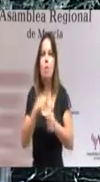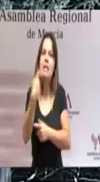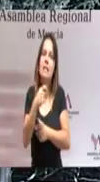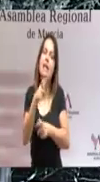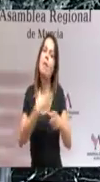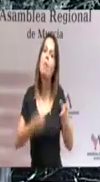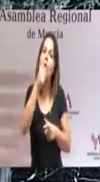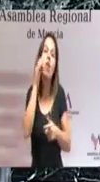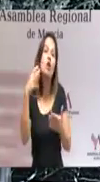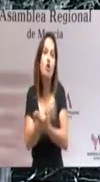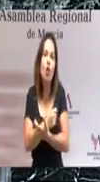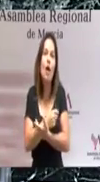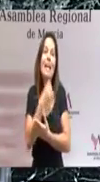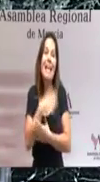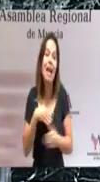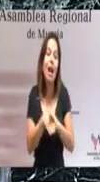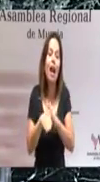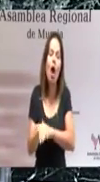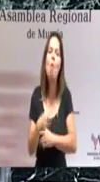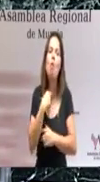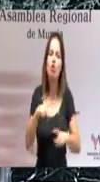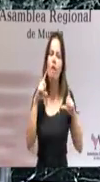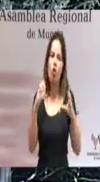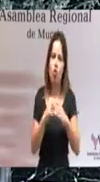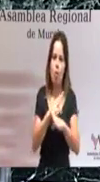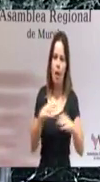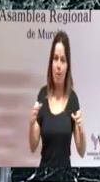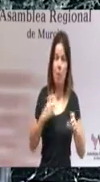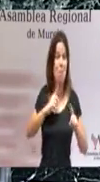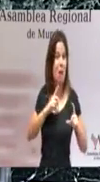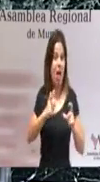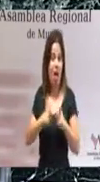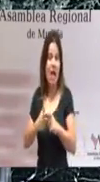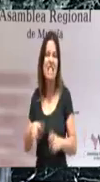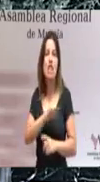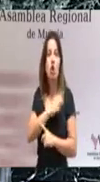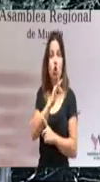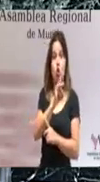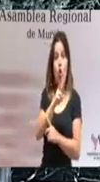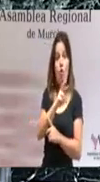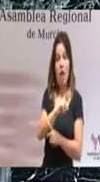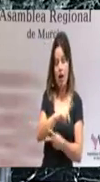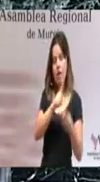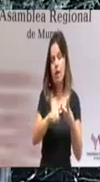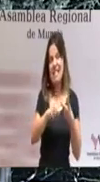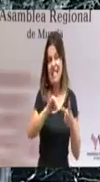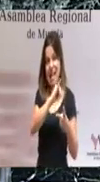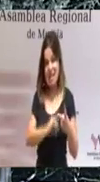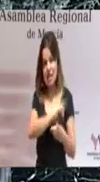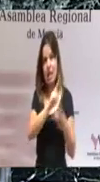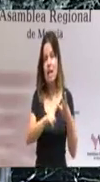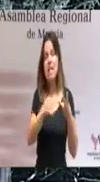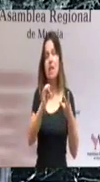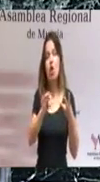los portavoces de los grupos parlamentarios de esta Asamblea. Las primeras reuniones las tuve con el señor Tobar, con el señor Sánchez, con el señor